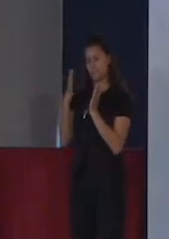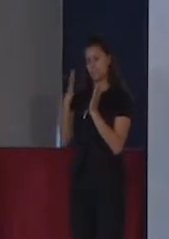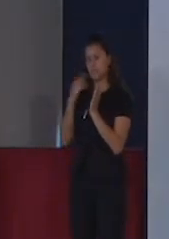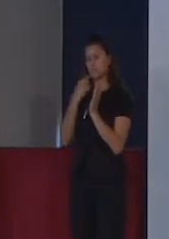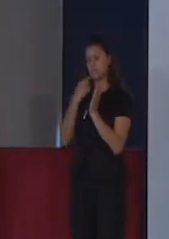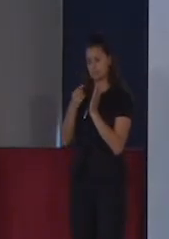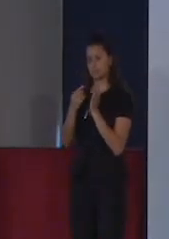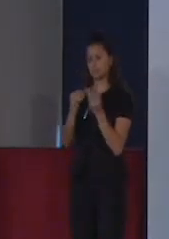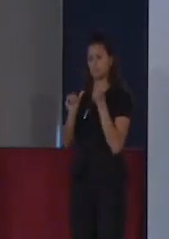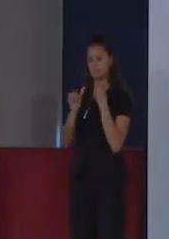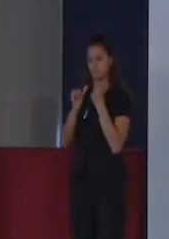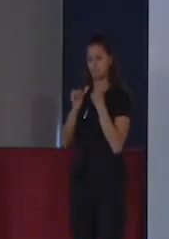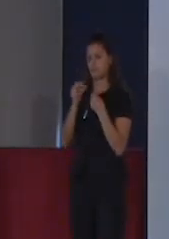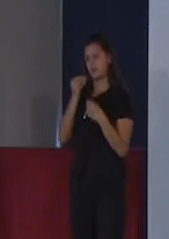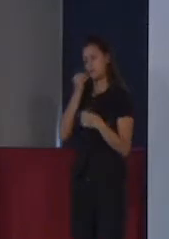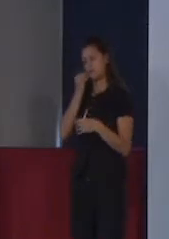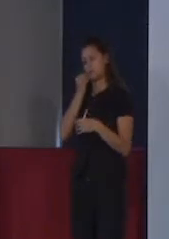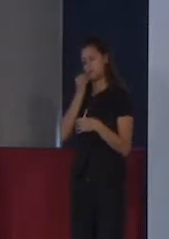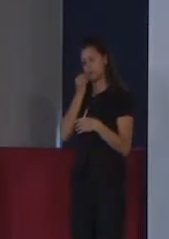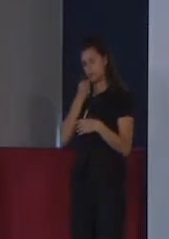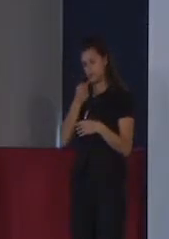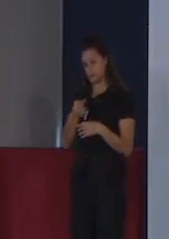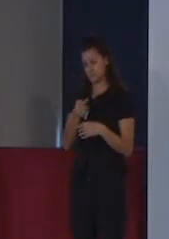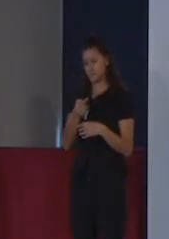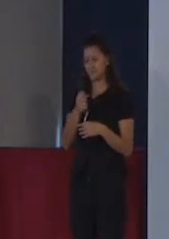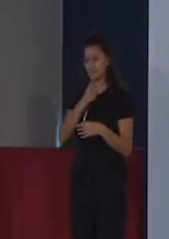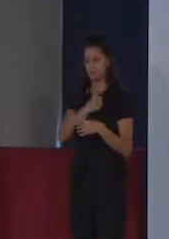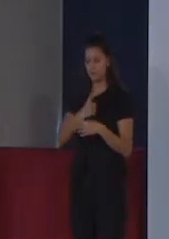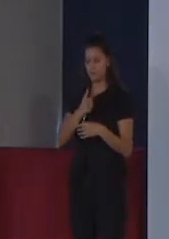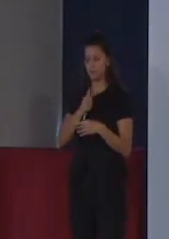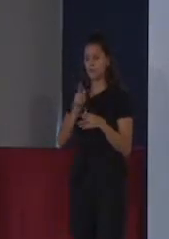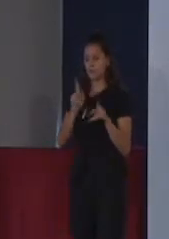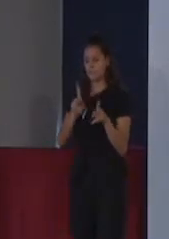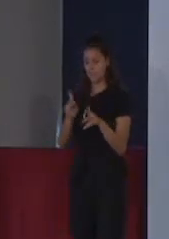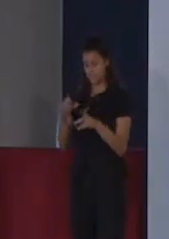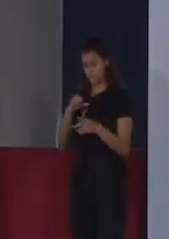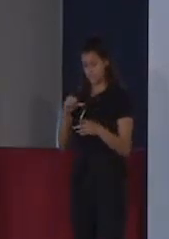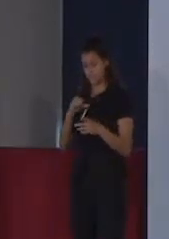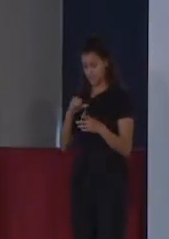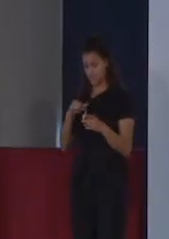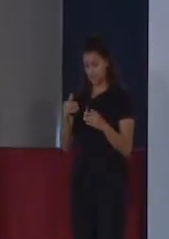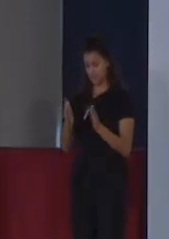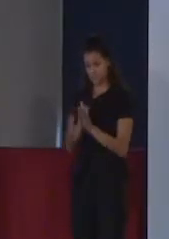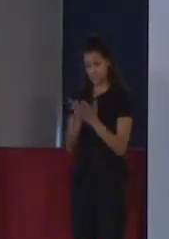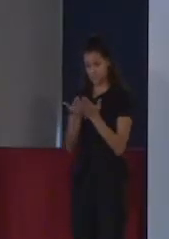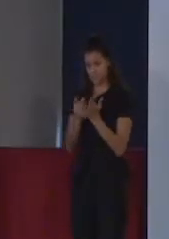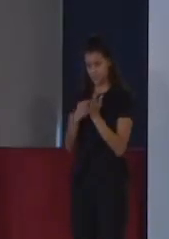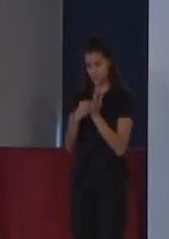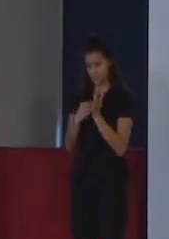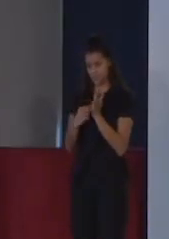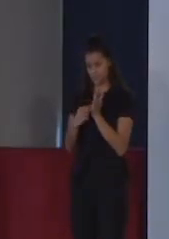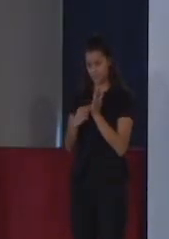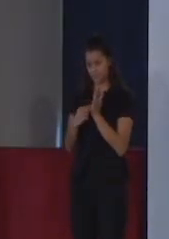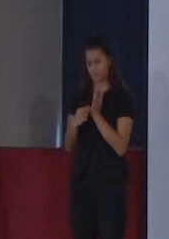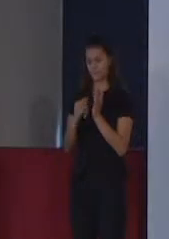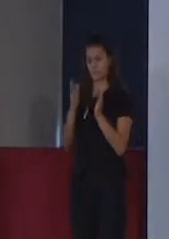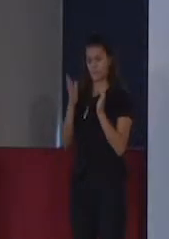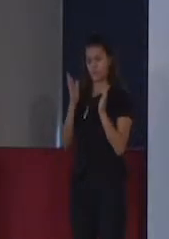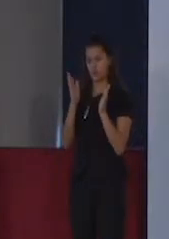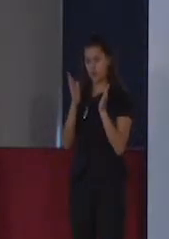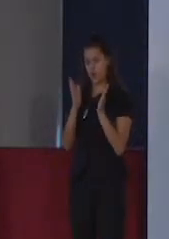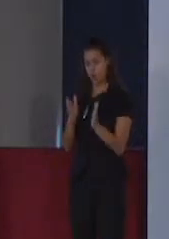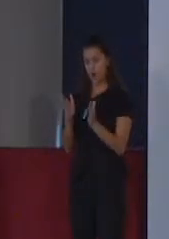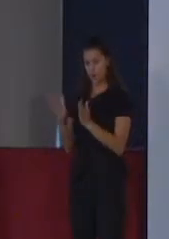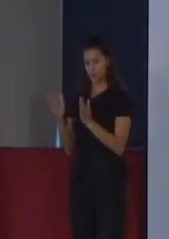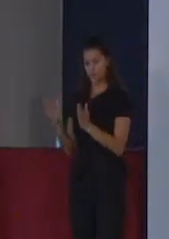que les dice refrigerio y almuerzo. Por favor, las personas que tienen esa tirilla en esa carpeta, en orden, van a